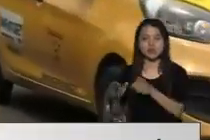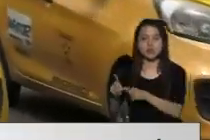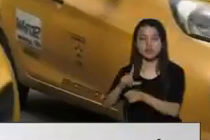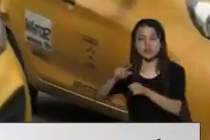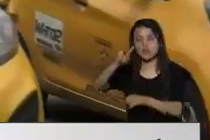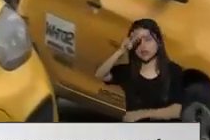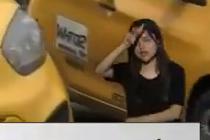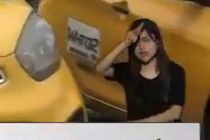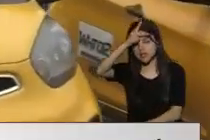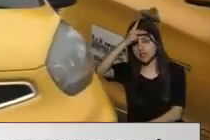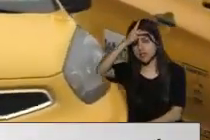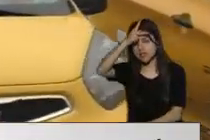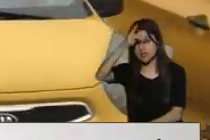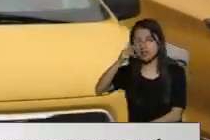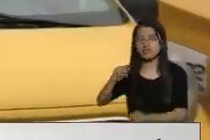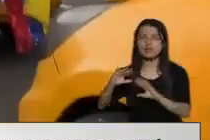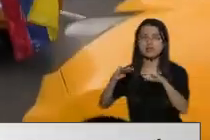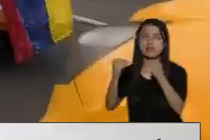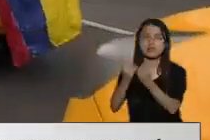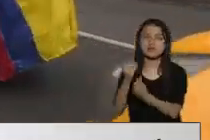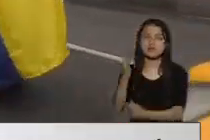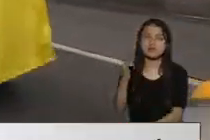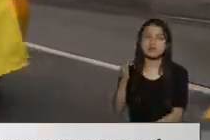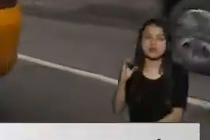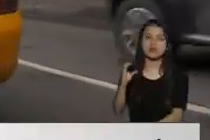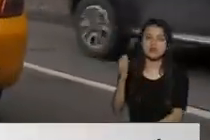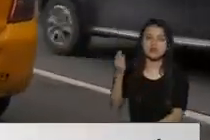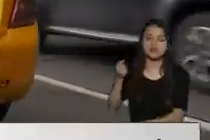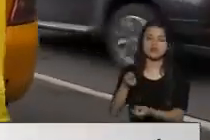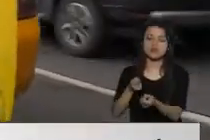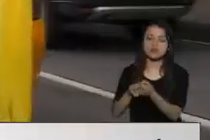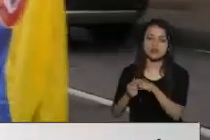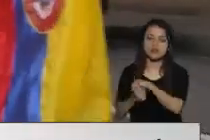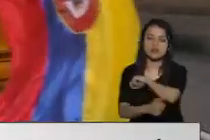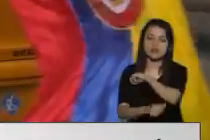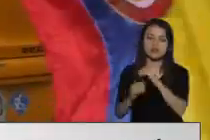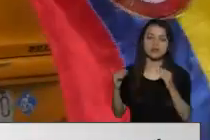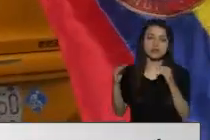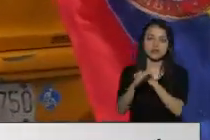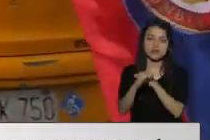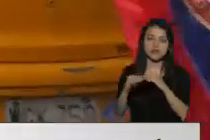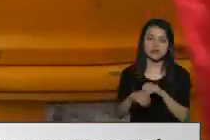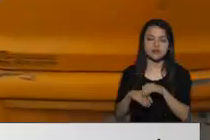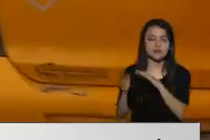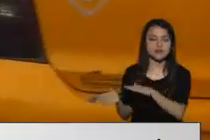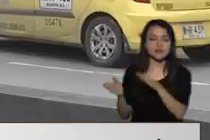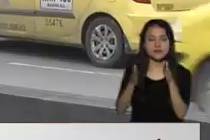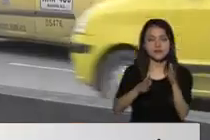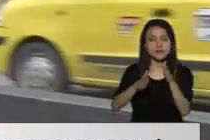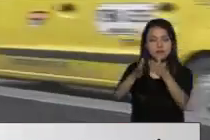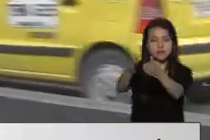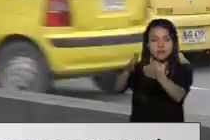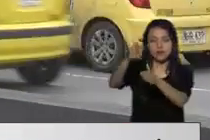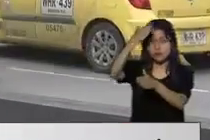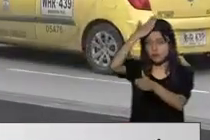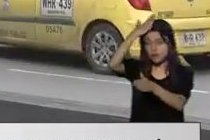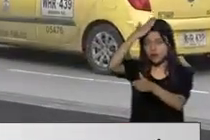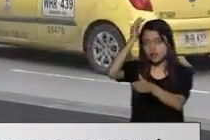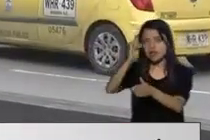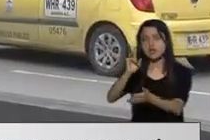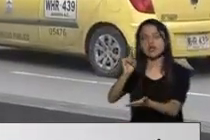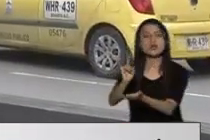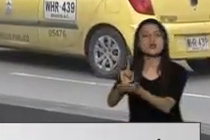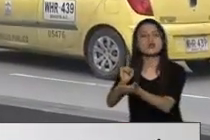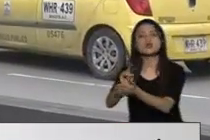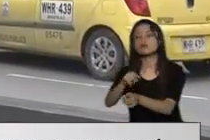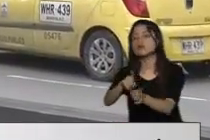Kennedy por los lados de la Avenida de las Américas, más o menos con la Avenida Boyacá. Portal Usme de Transmilenio al sur de la ciudad y Portal El Turismo de Transmilenio también al